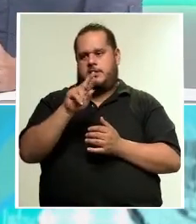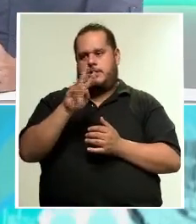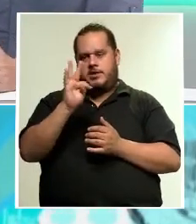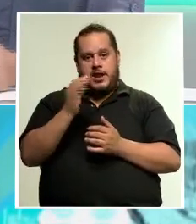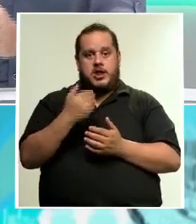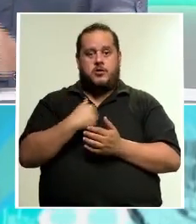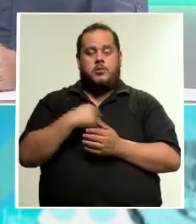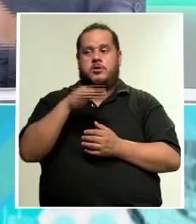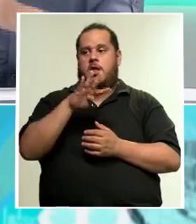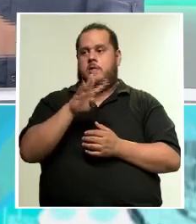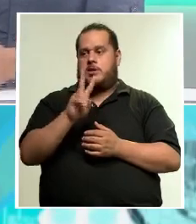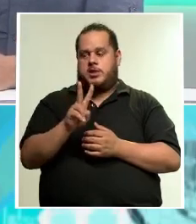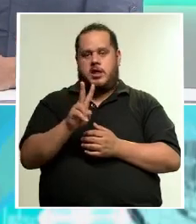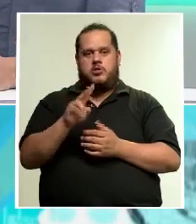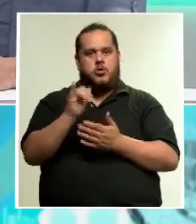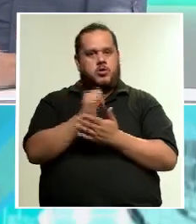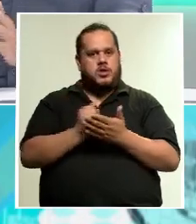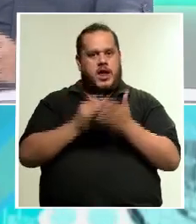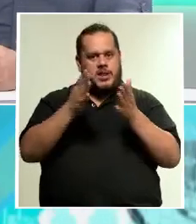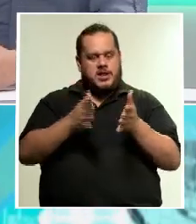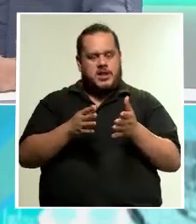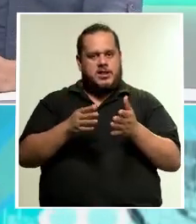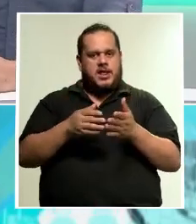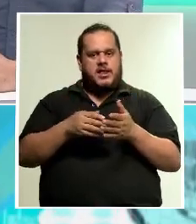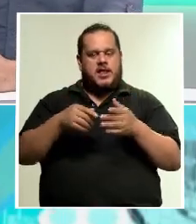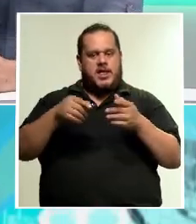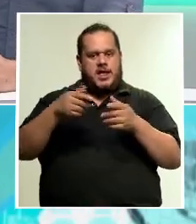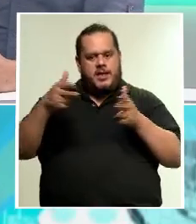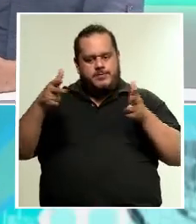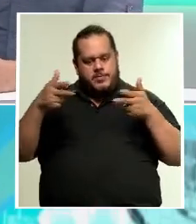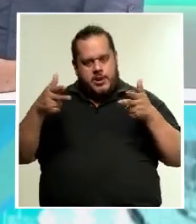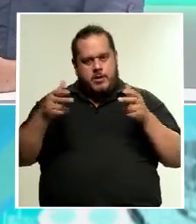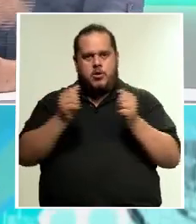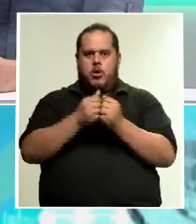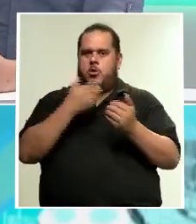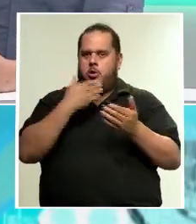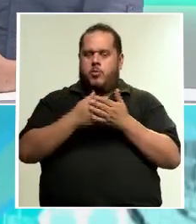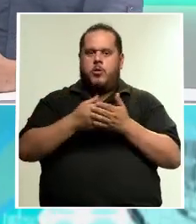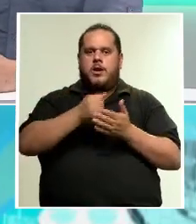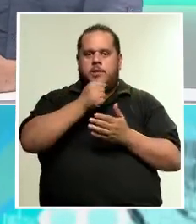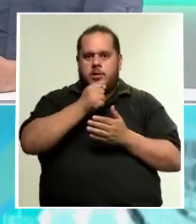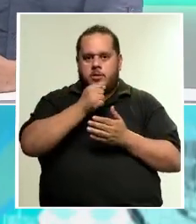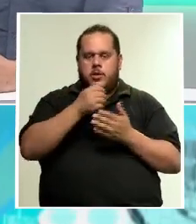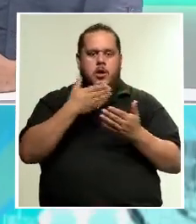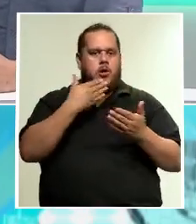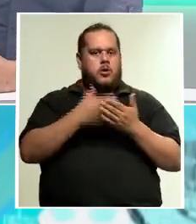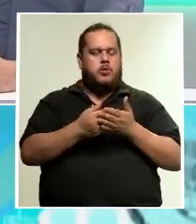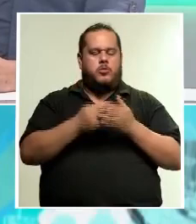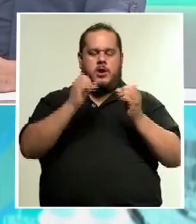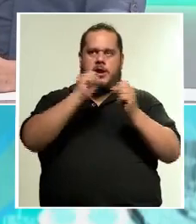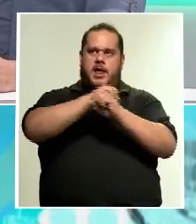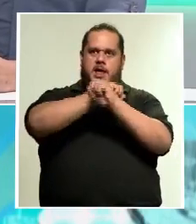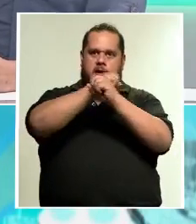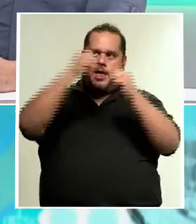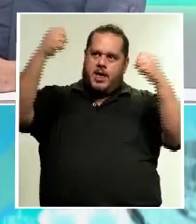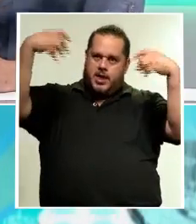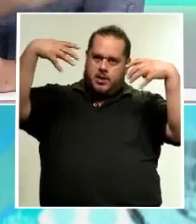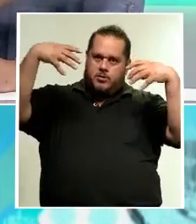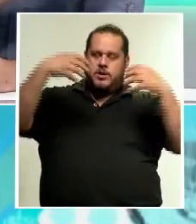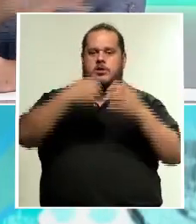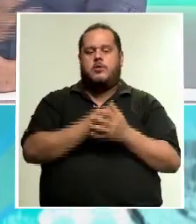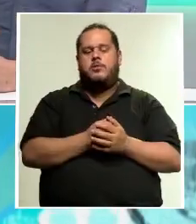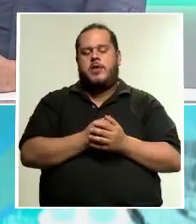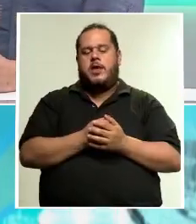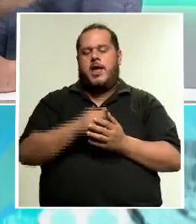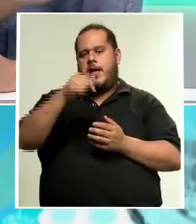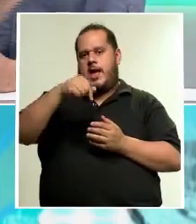42 artistas grabando su canción acá, con excelente microfonía, con excelente iluminación,